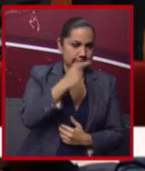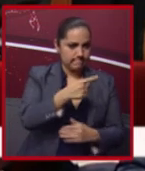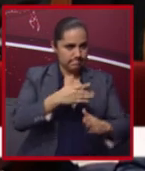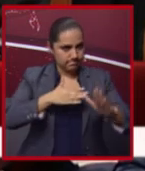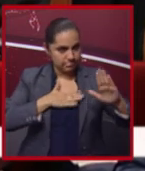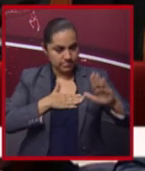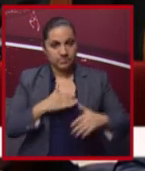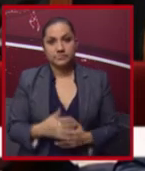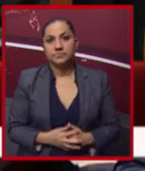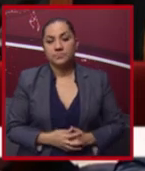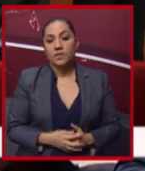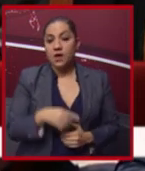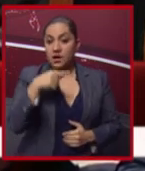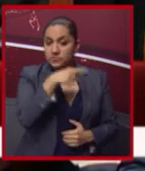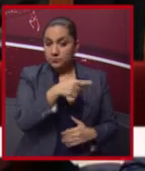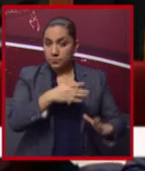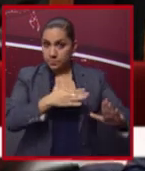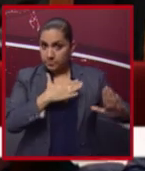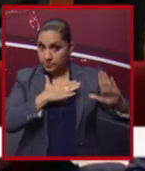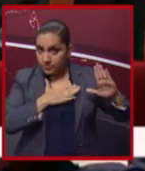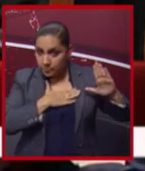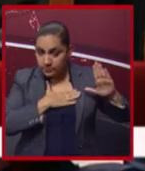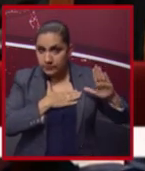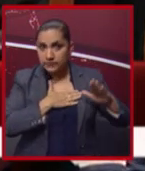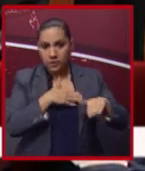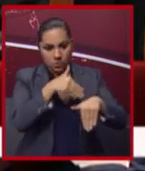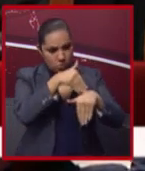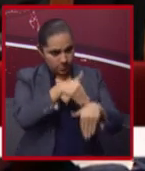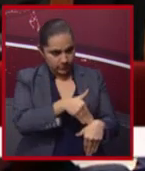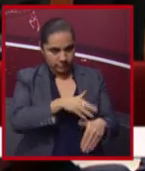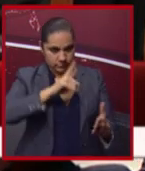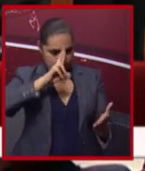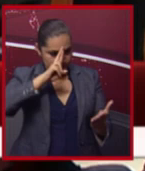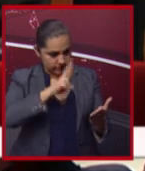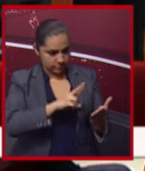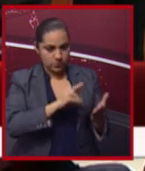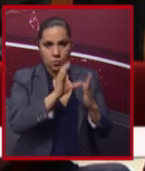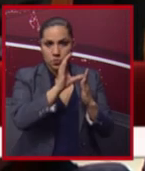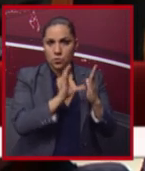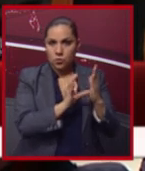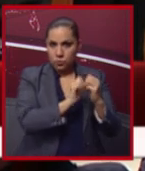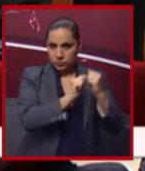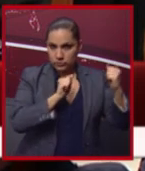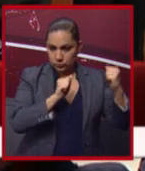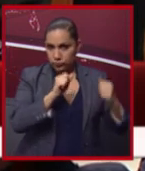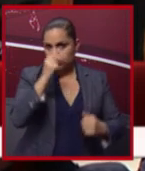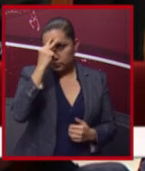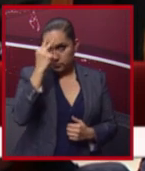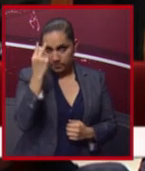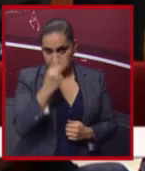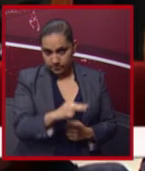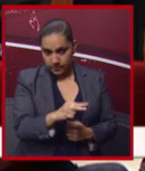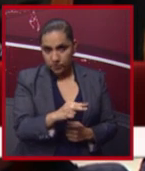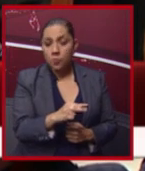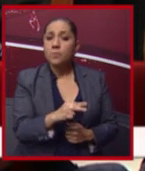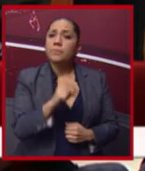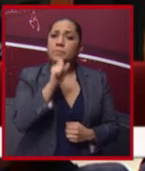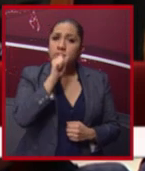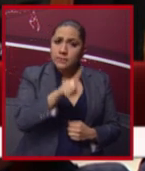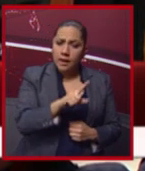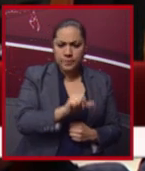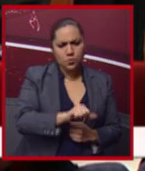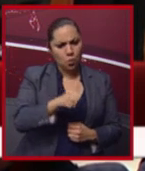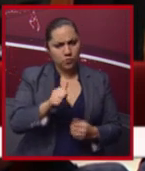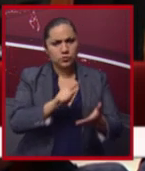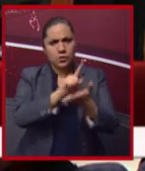Protesta guardar y hacer guardar la Constitución política de los Estados Unidos mexicanos,